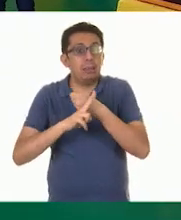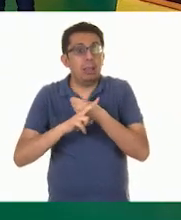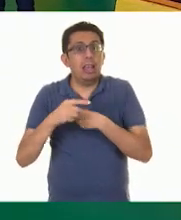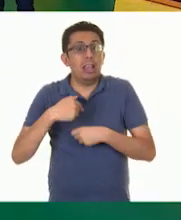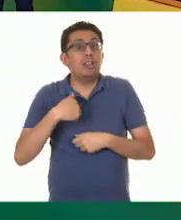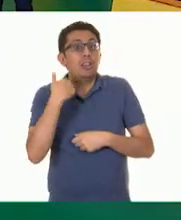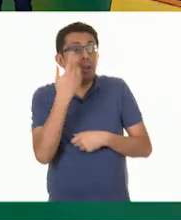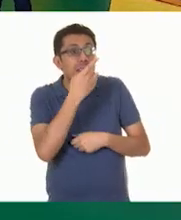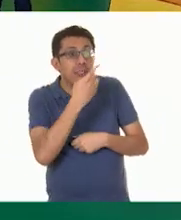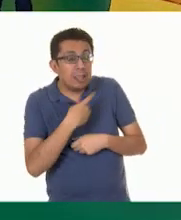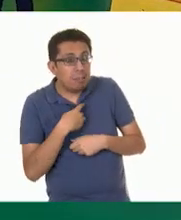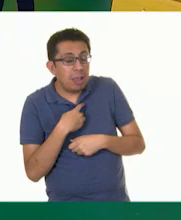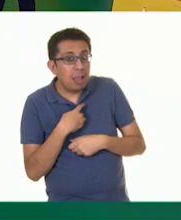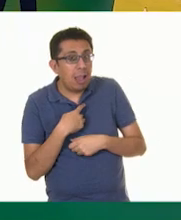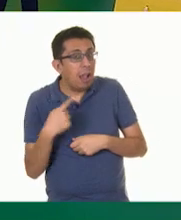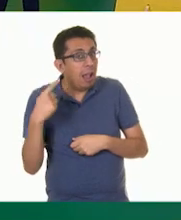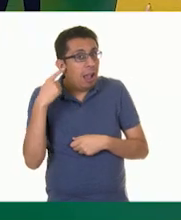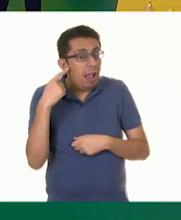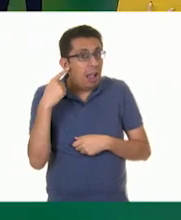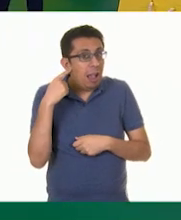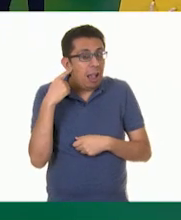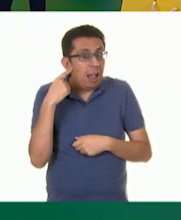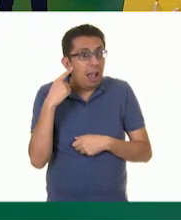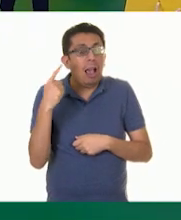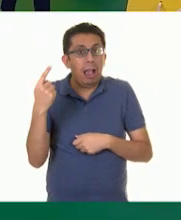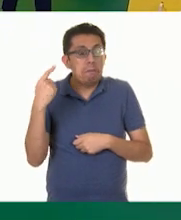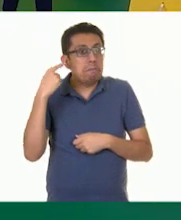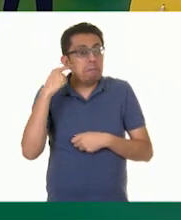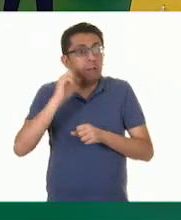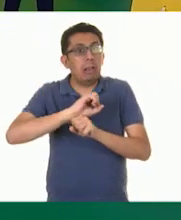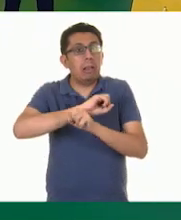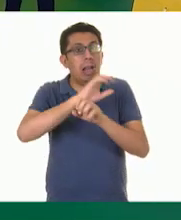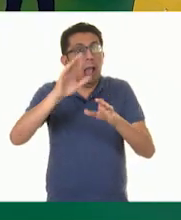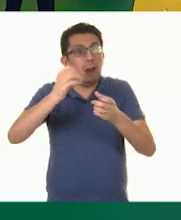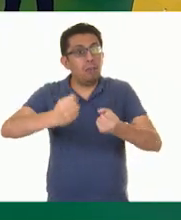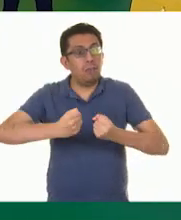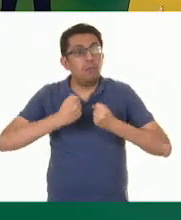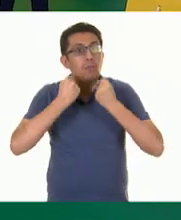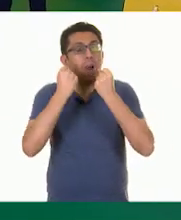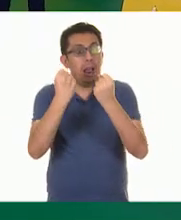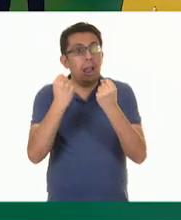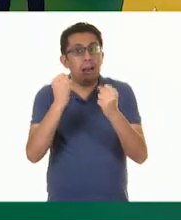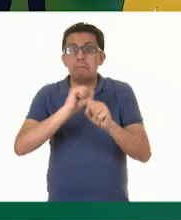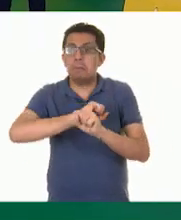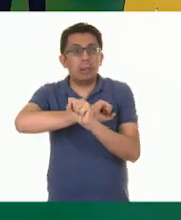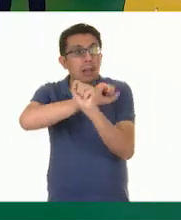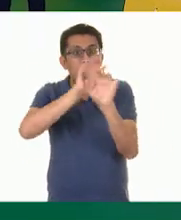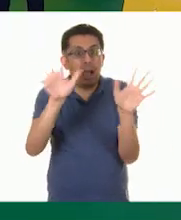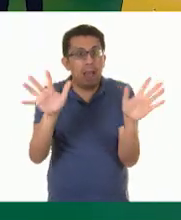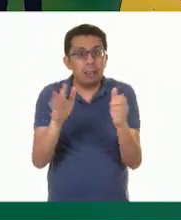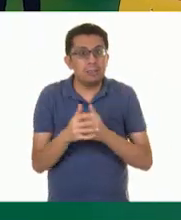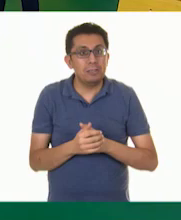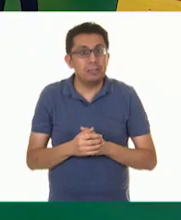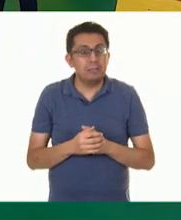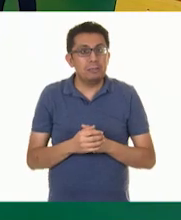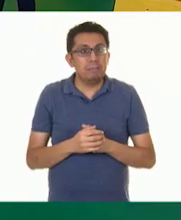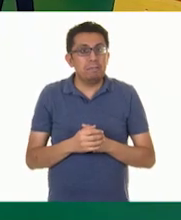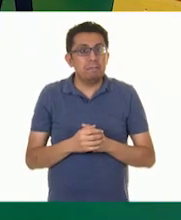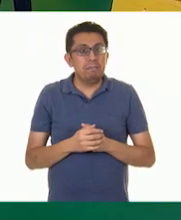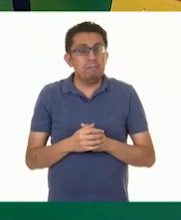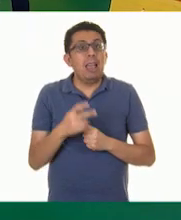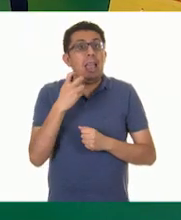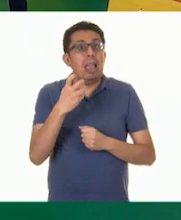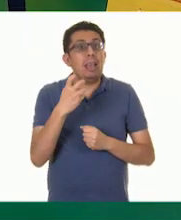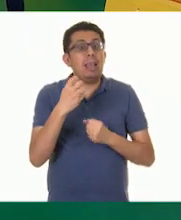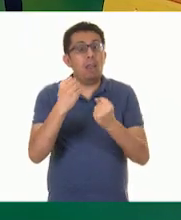profe Ezequiel, ¿me escuchas? Muy fuerte, ¿Sí? te escucho mucho ¿Fuerte más y fuerte. claro? Sí, claro, muy claro. La